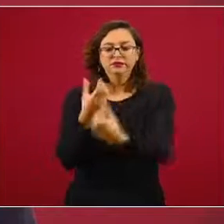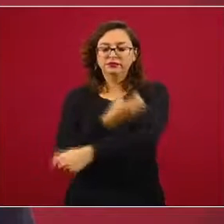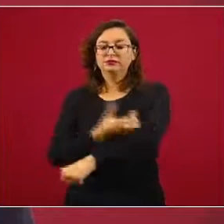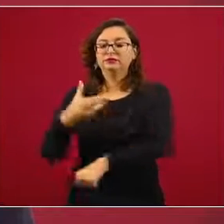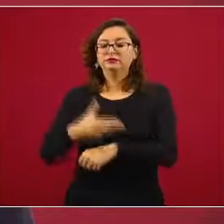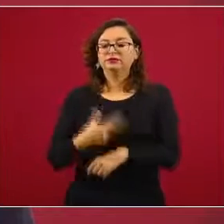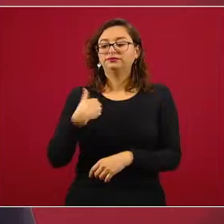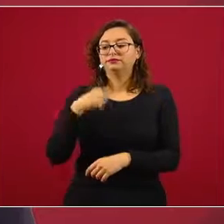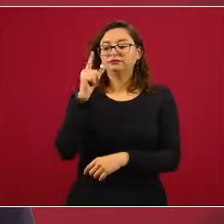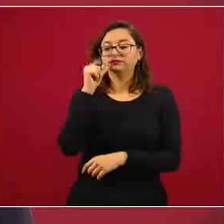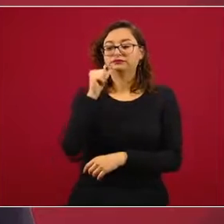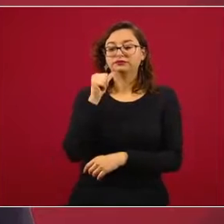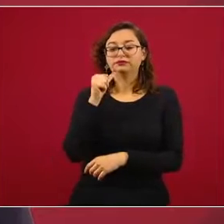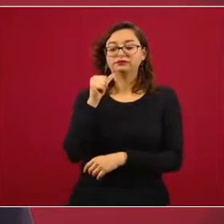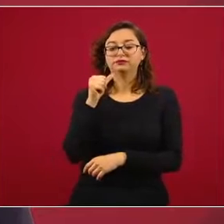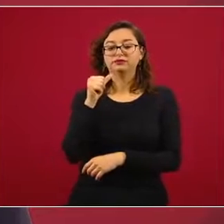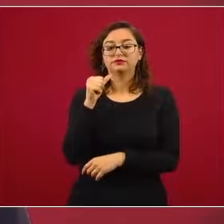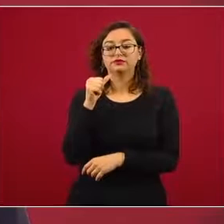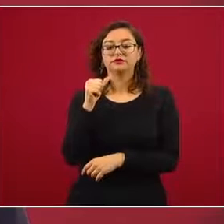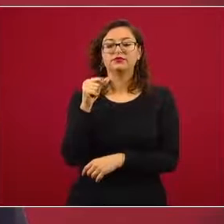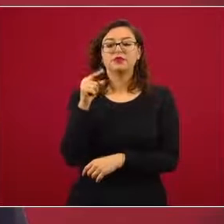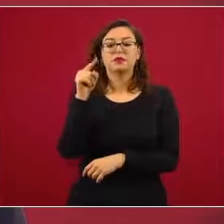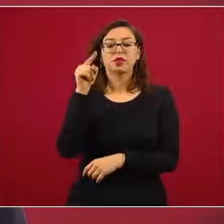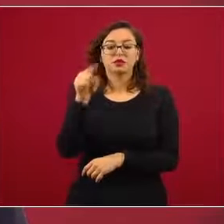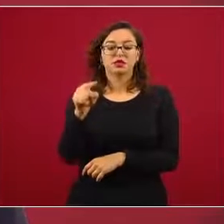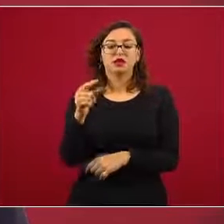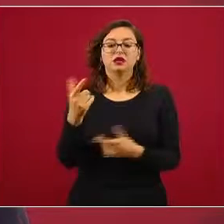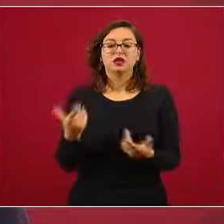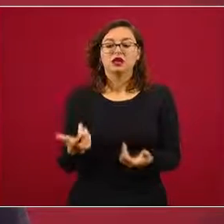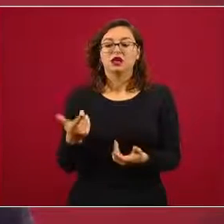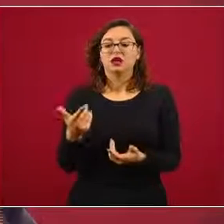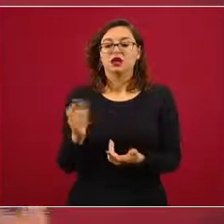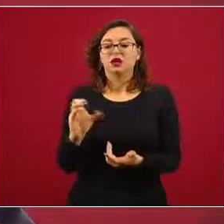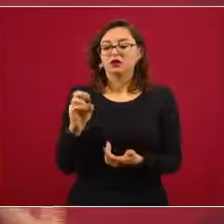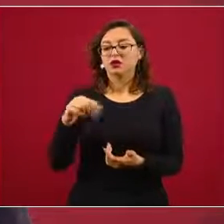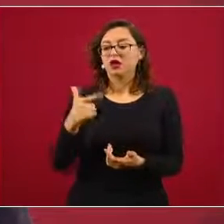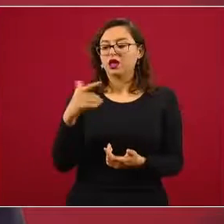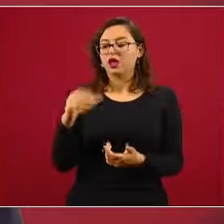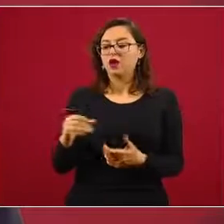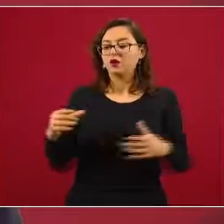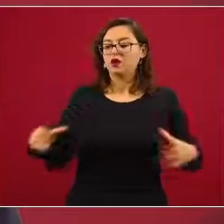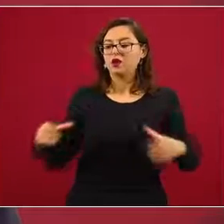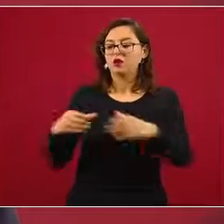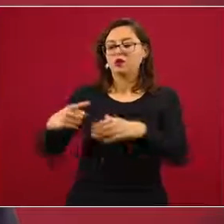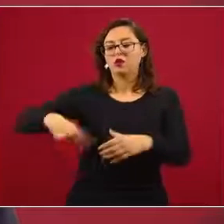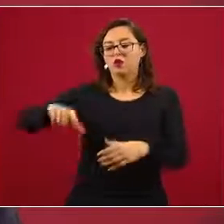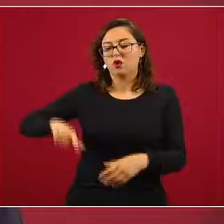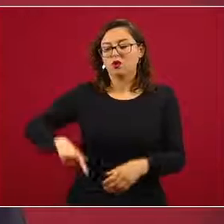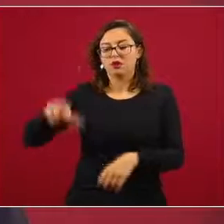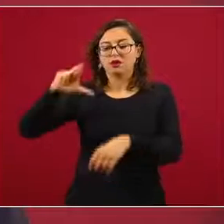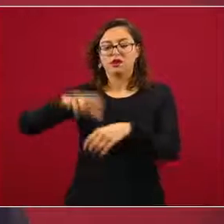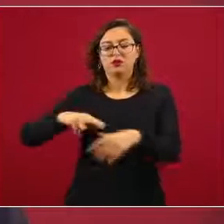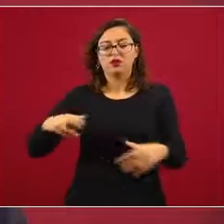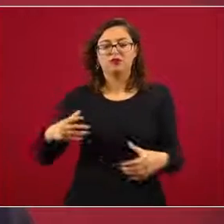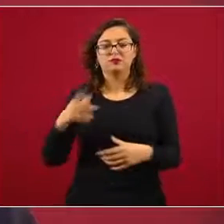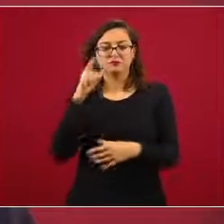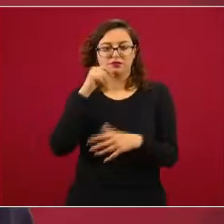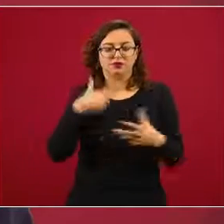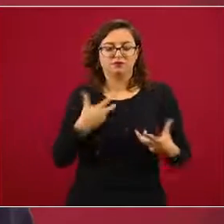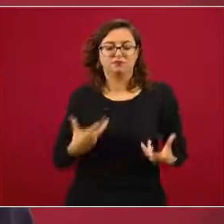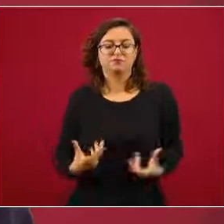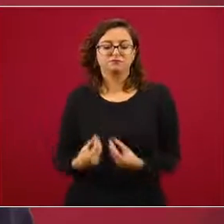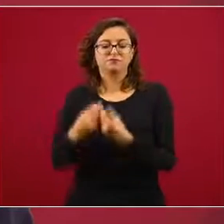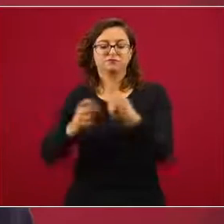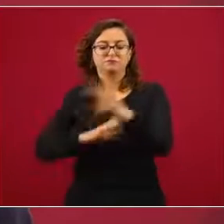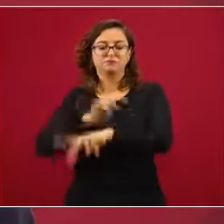presidente en la reunión con la Conferencia Nacional de Gobernadores y uno de los temas que continuaremos tratando, como lo hemos hecho en